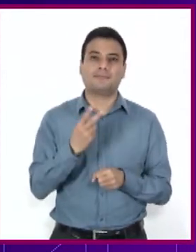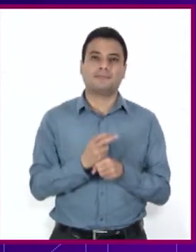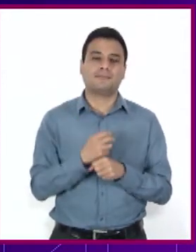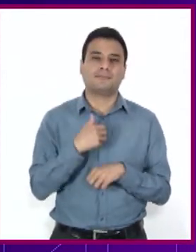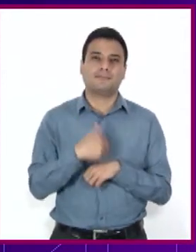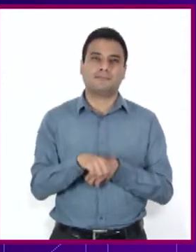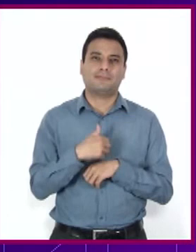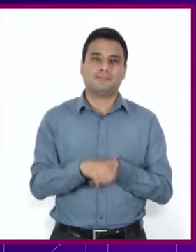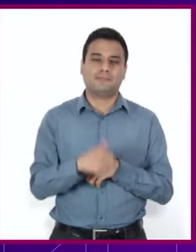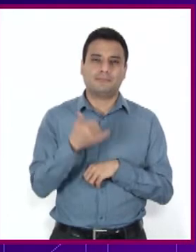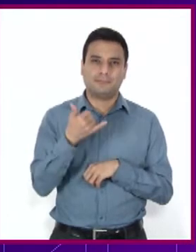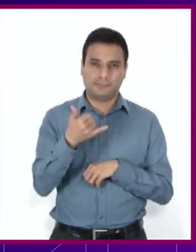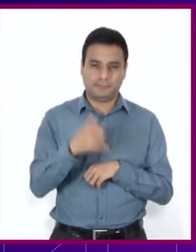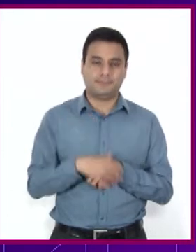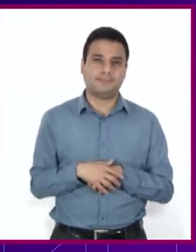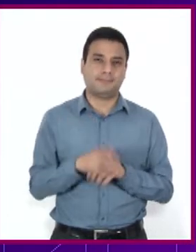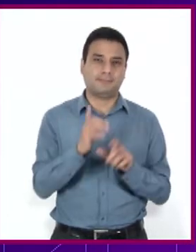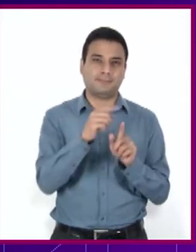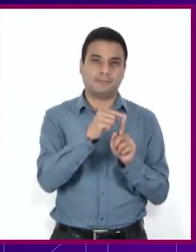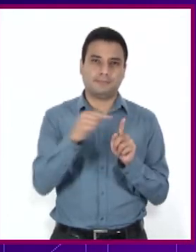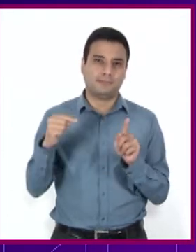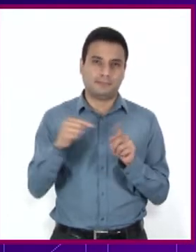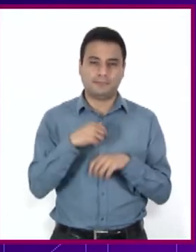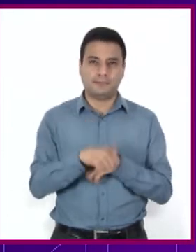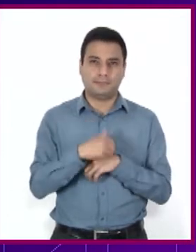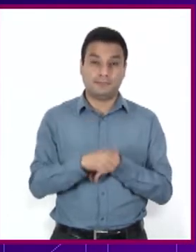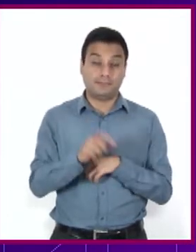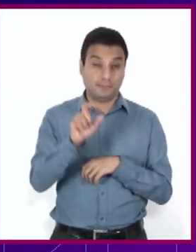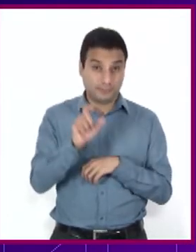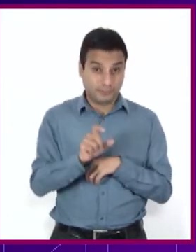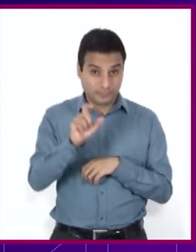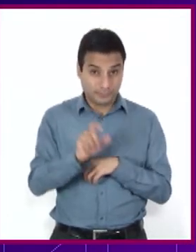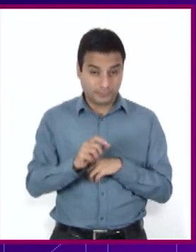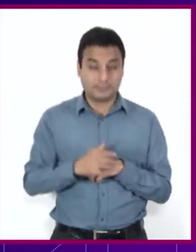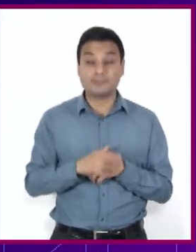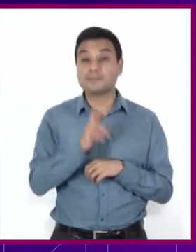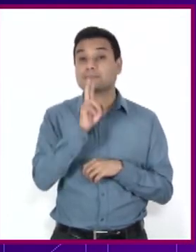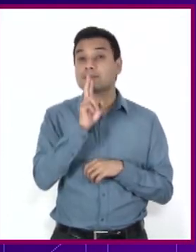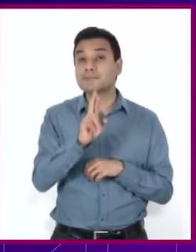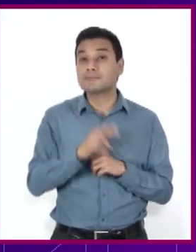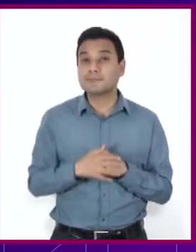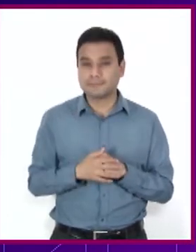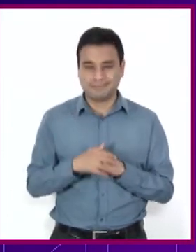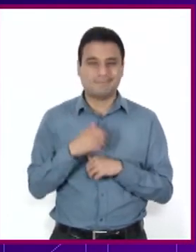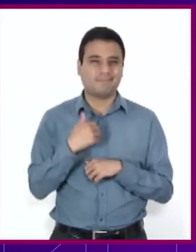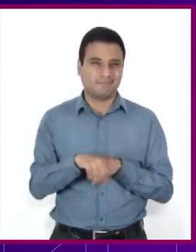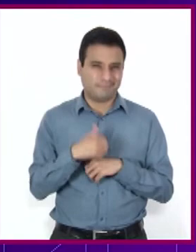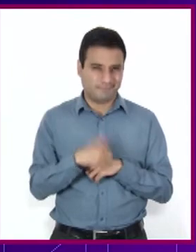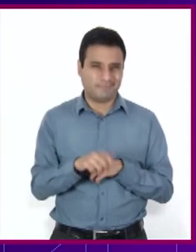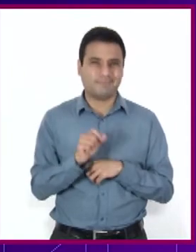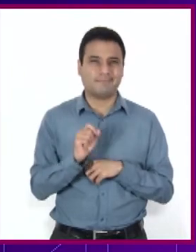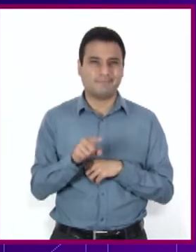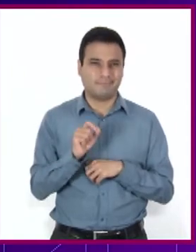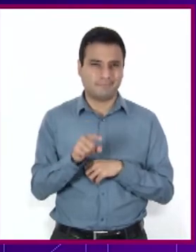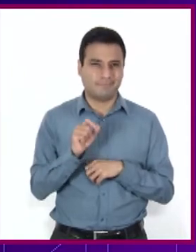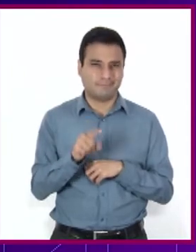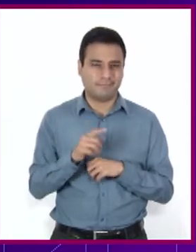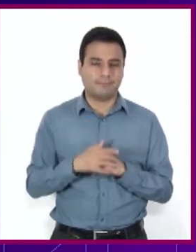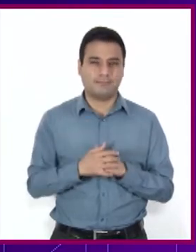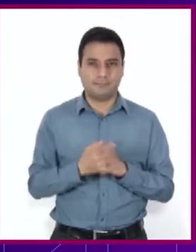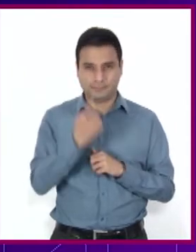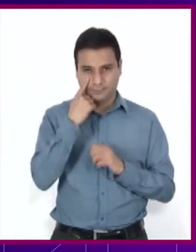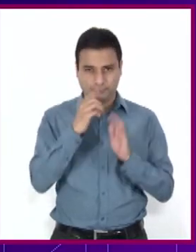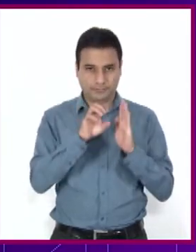su correspondiente en la primera magnitud x, obtenemos la constante de proporcionalidad, en este caso,